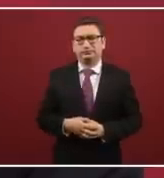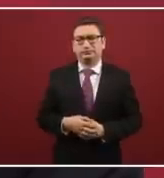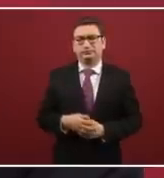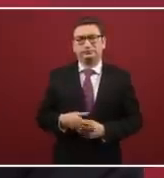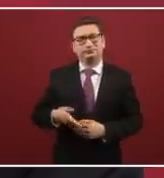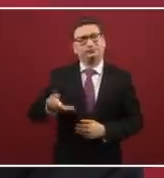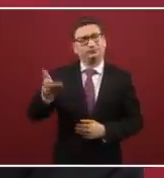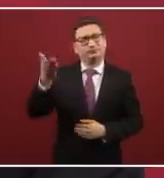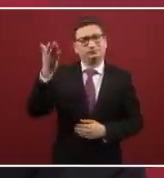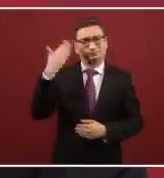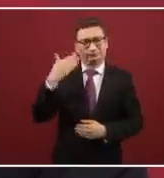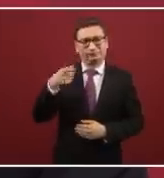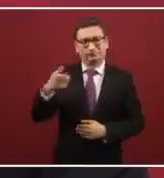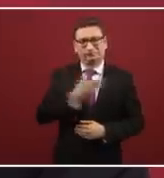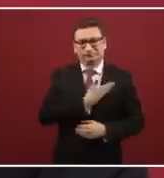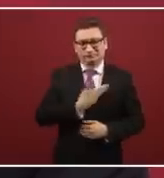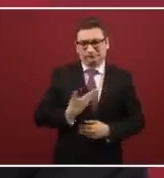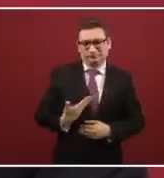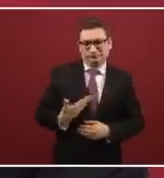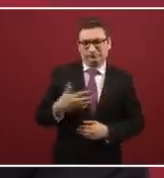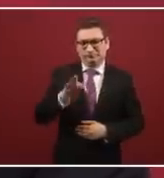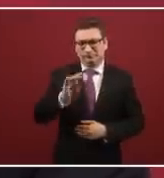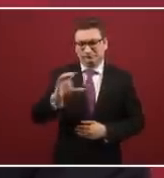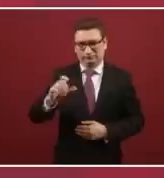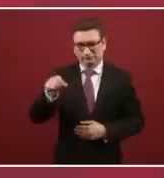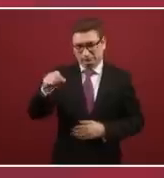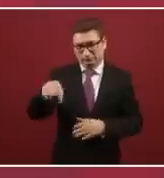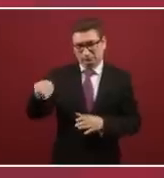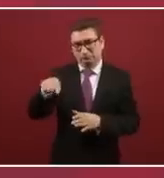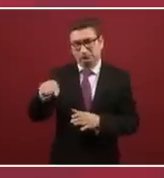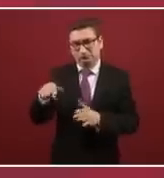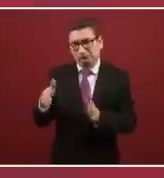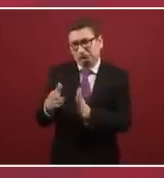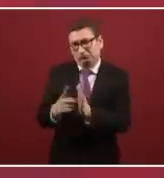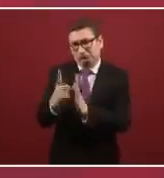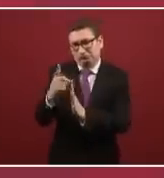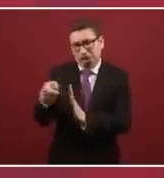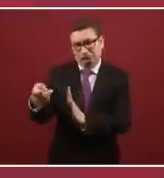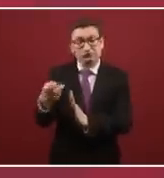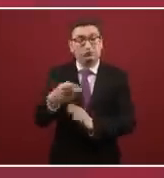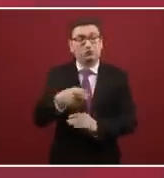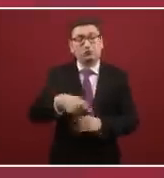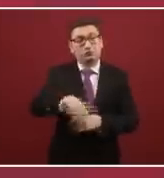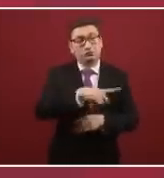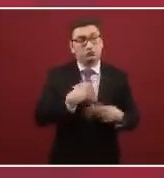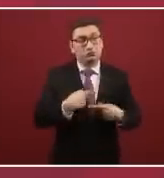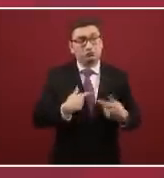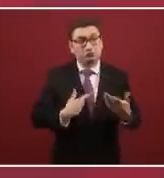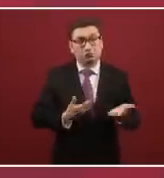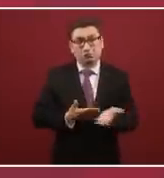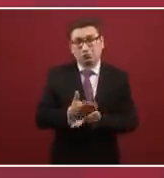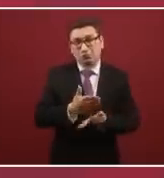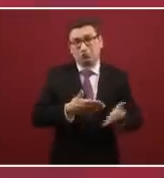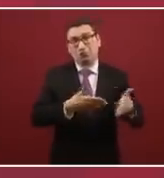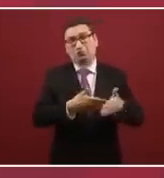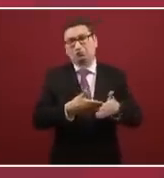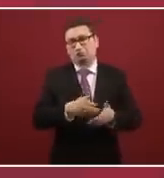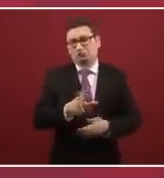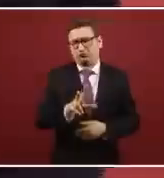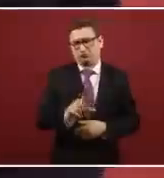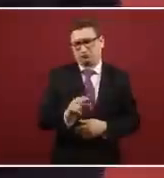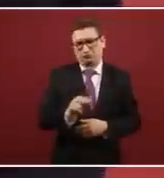presidente Calderón, y no se va a limitar a nadie la